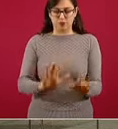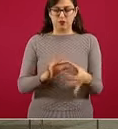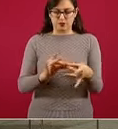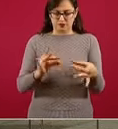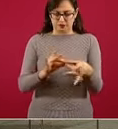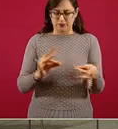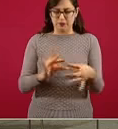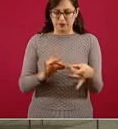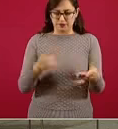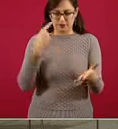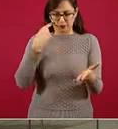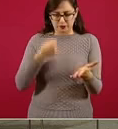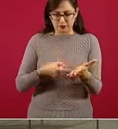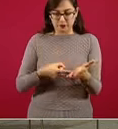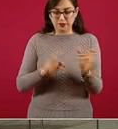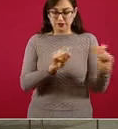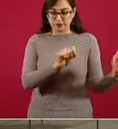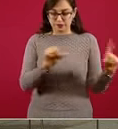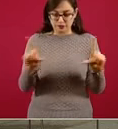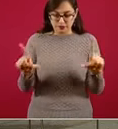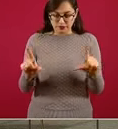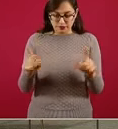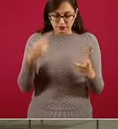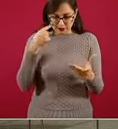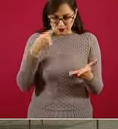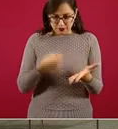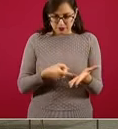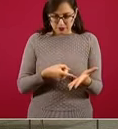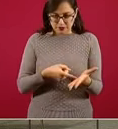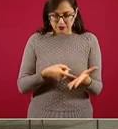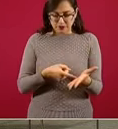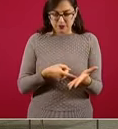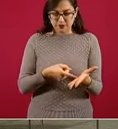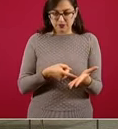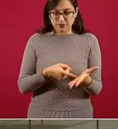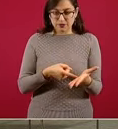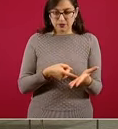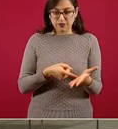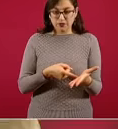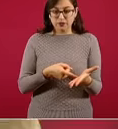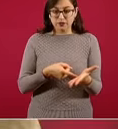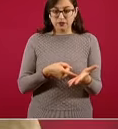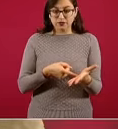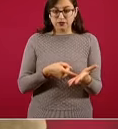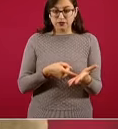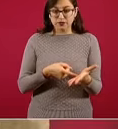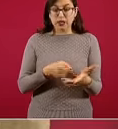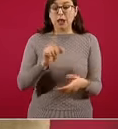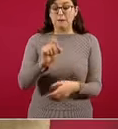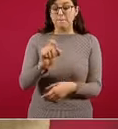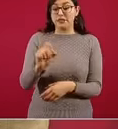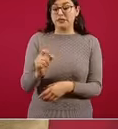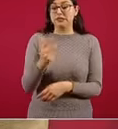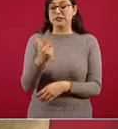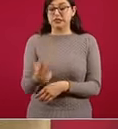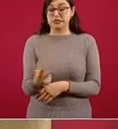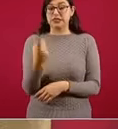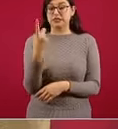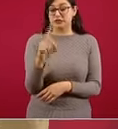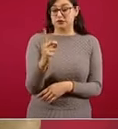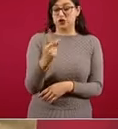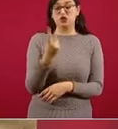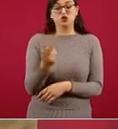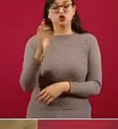más corroborar porque esto estuvo en la presentación, tenemos un 2% al 27 de diciembre. Recuerden que